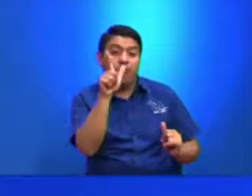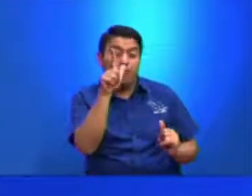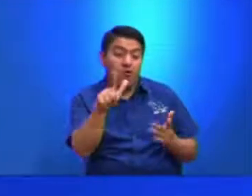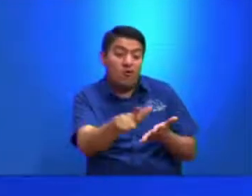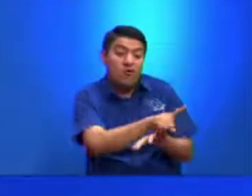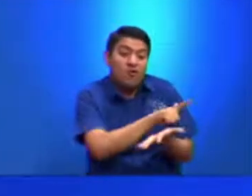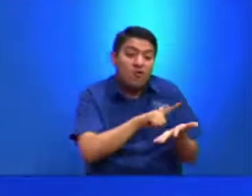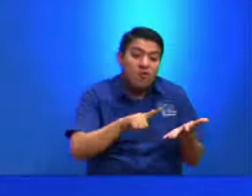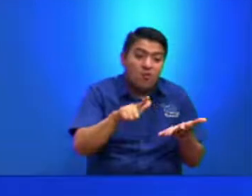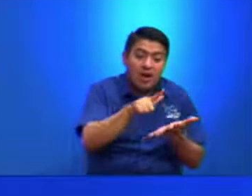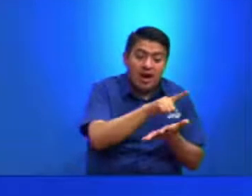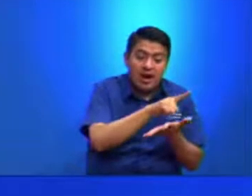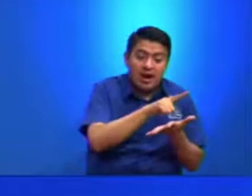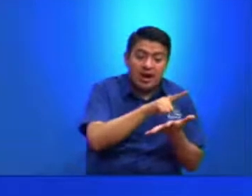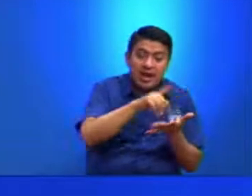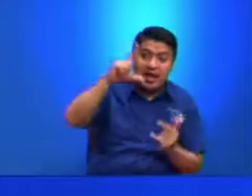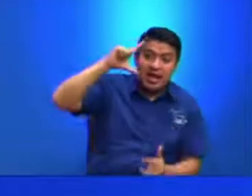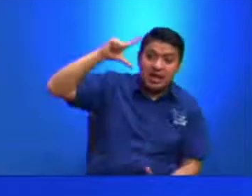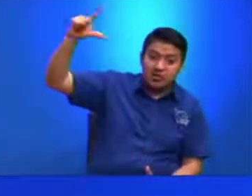secado por el sol.